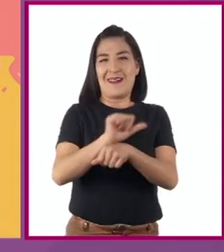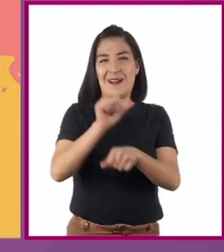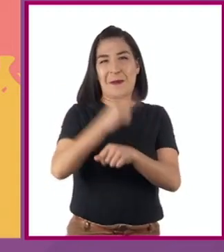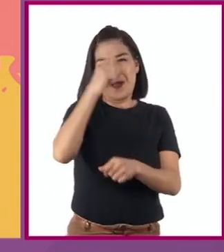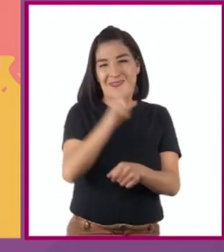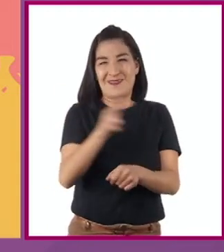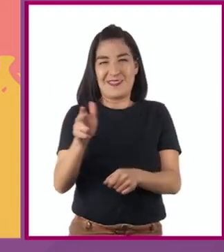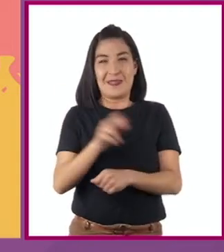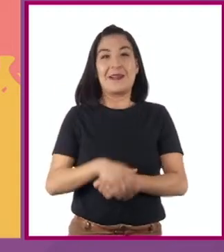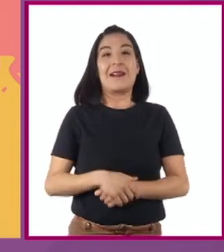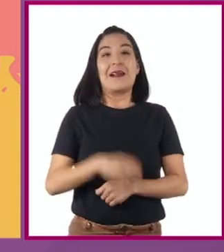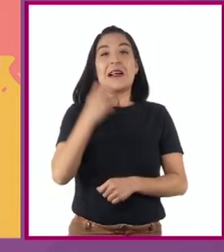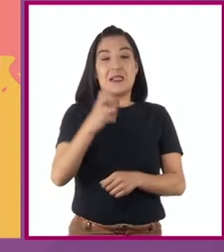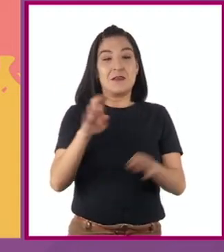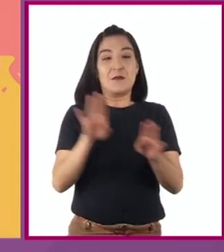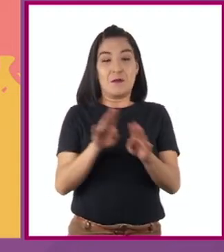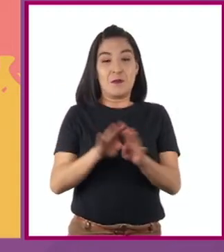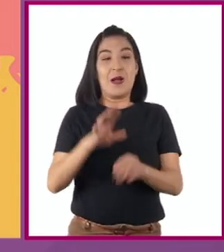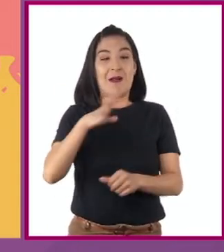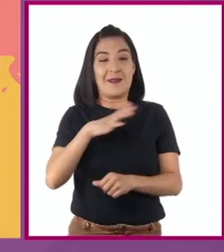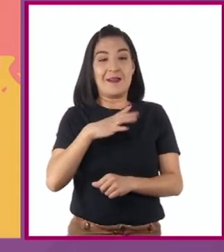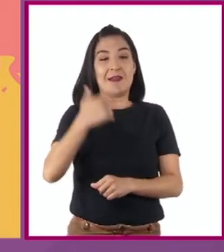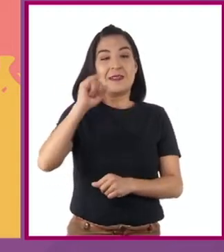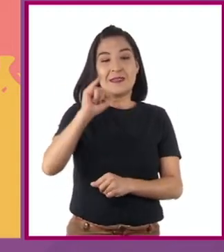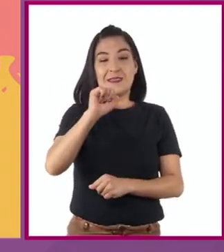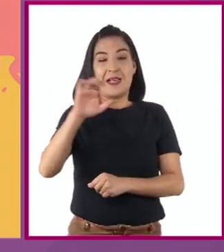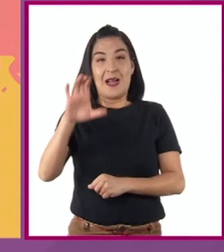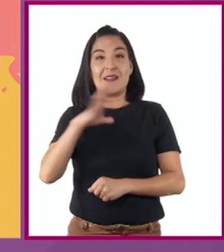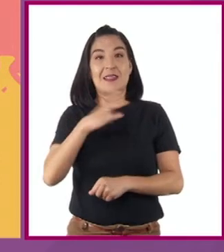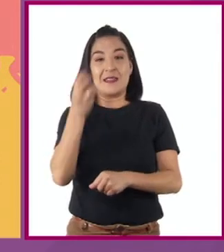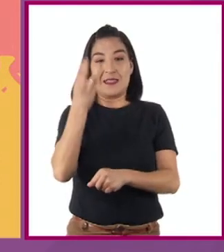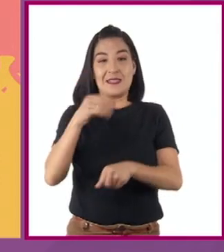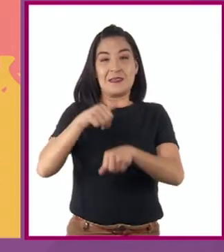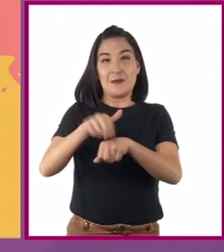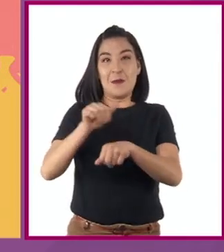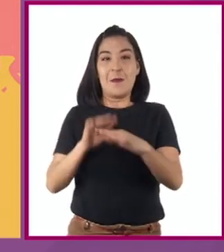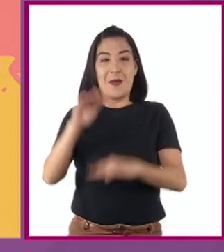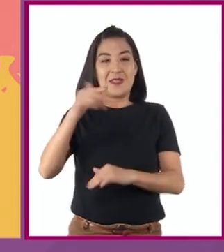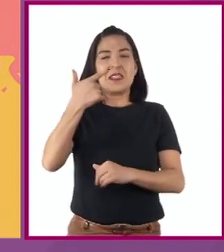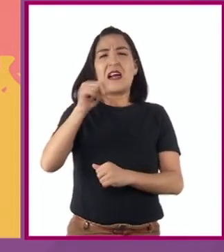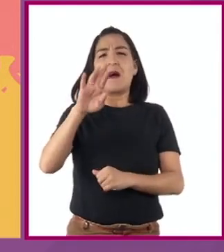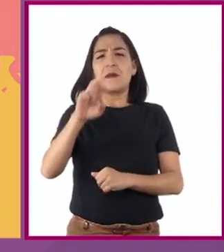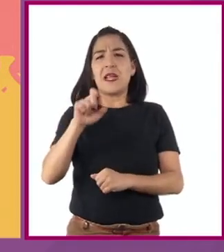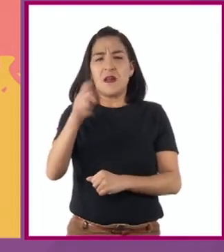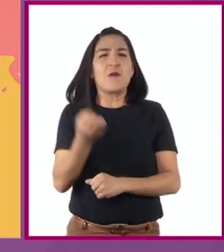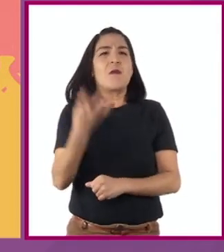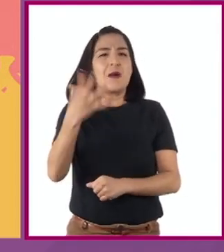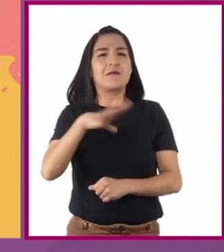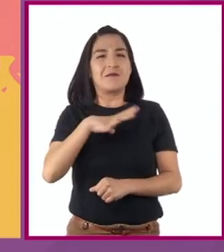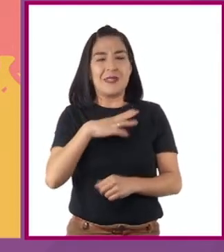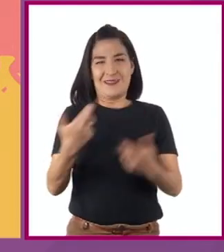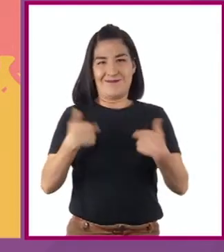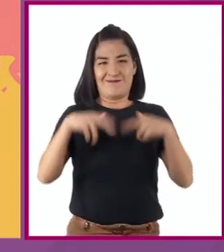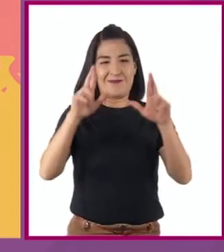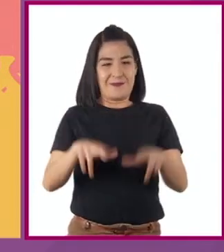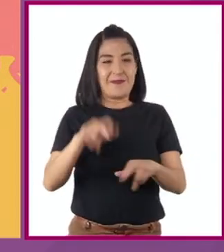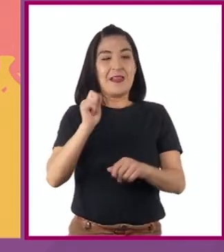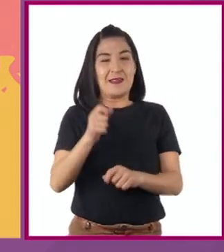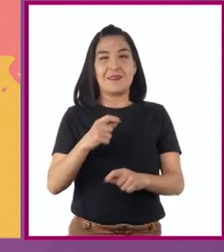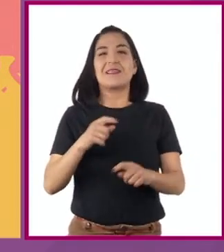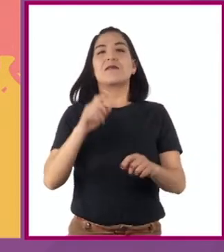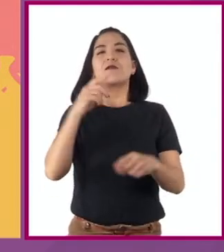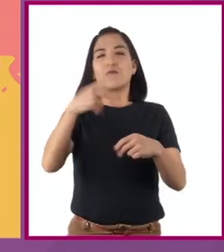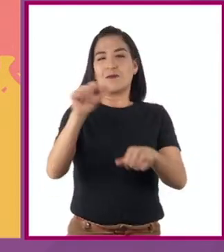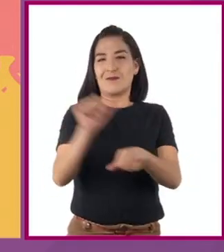3 carros más que Gabriel, ¿cuántos carros tiene cada uno? Si representamos con X a los carros de